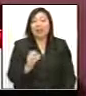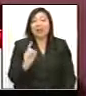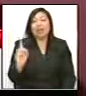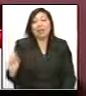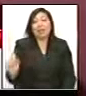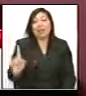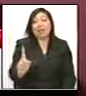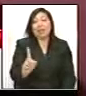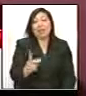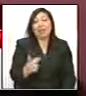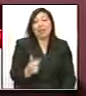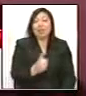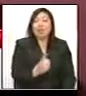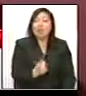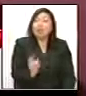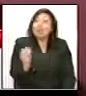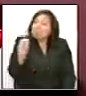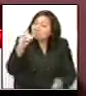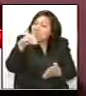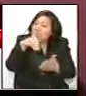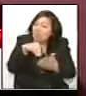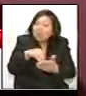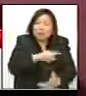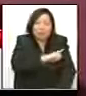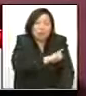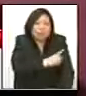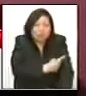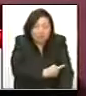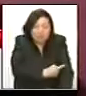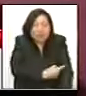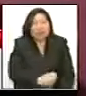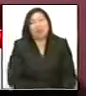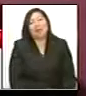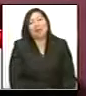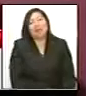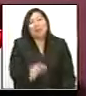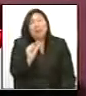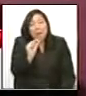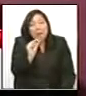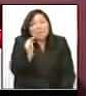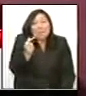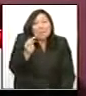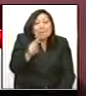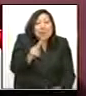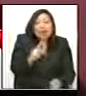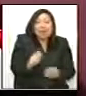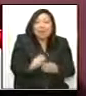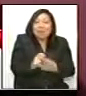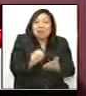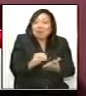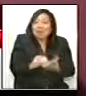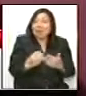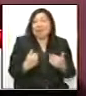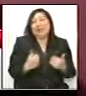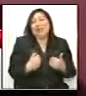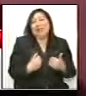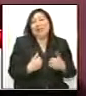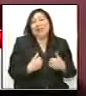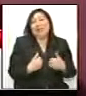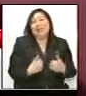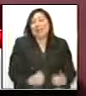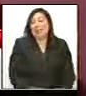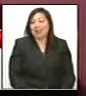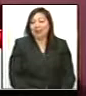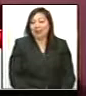uno de nosotros pone este esfuerzo, un poquito más de las tareas múltiples que tienen. Aquí la